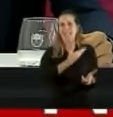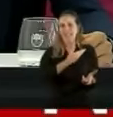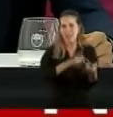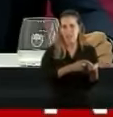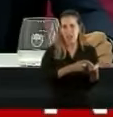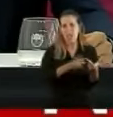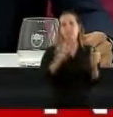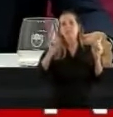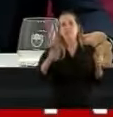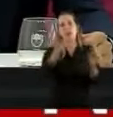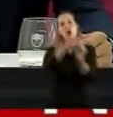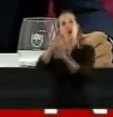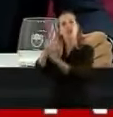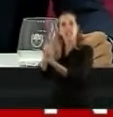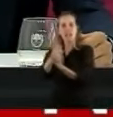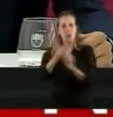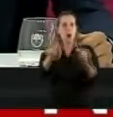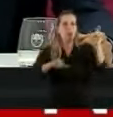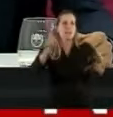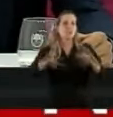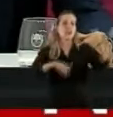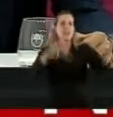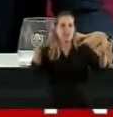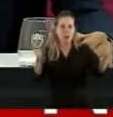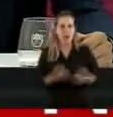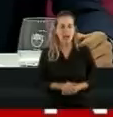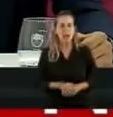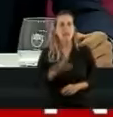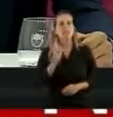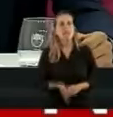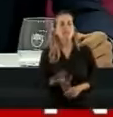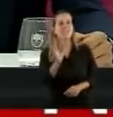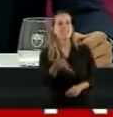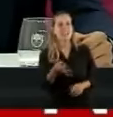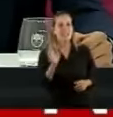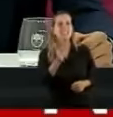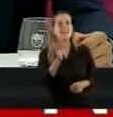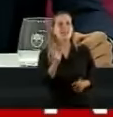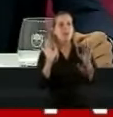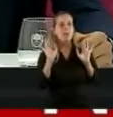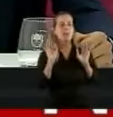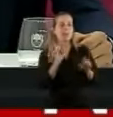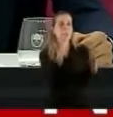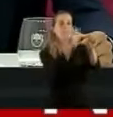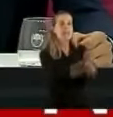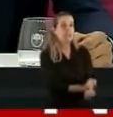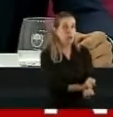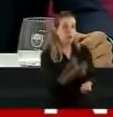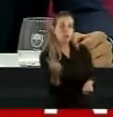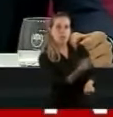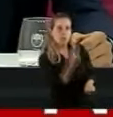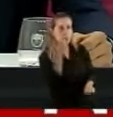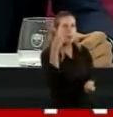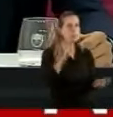Penitenciario Federal. Lo que entendemos también que sucede es que lo que los desespera a